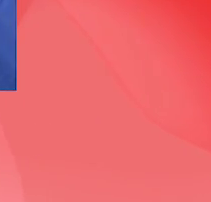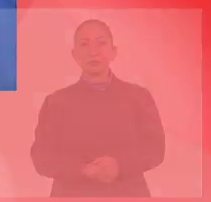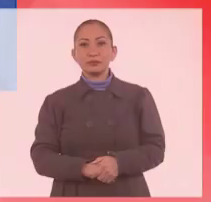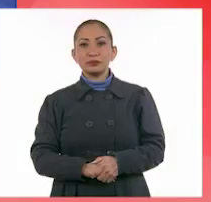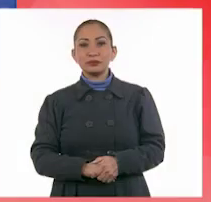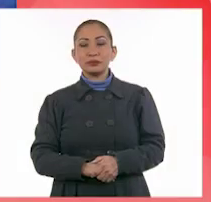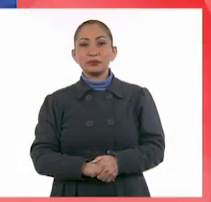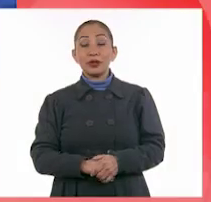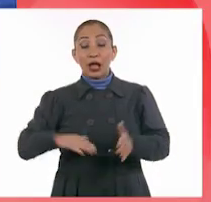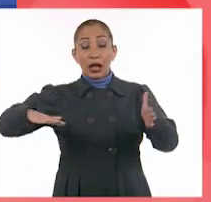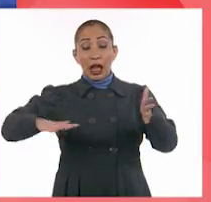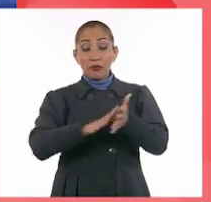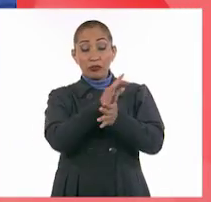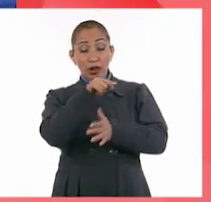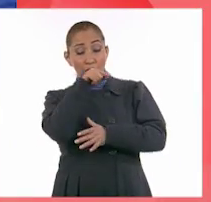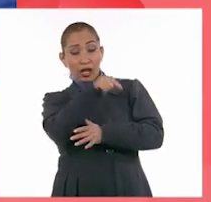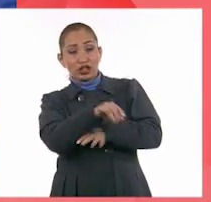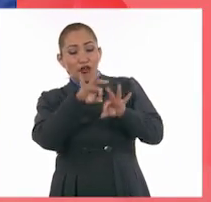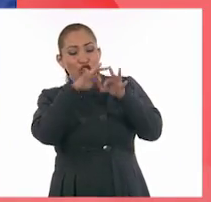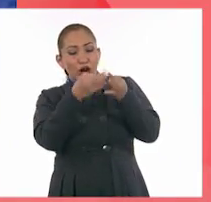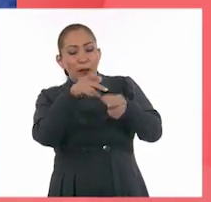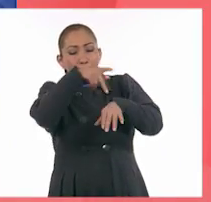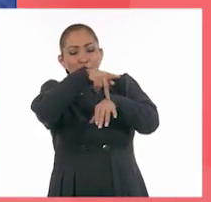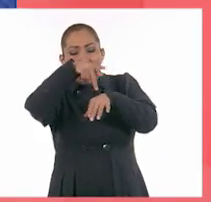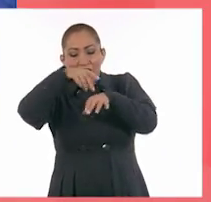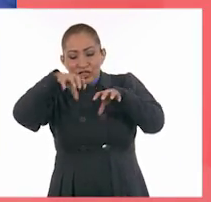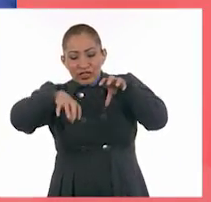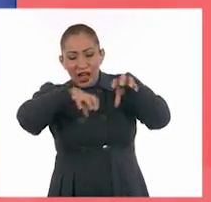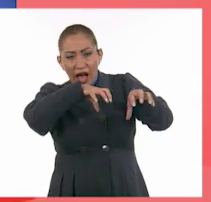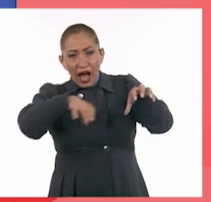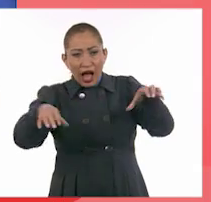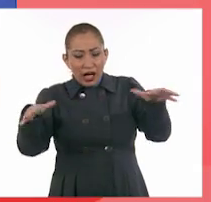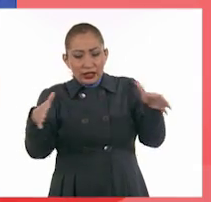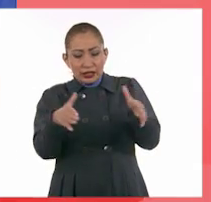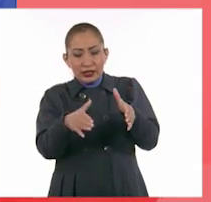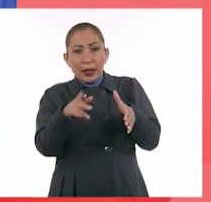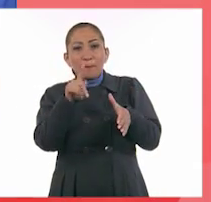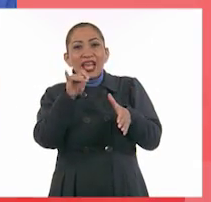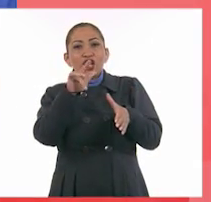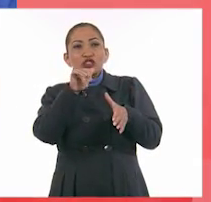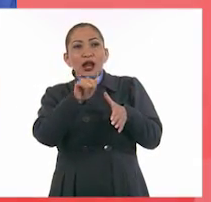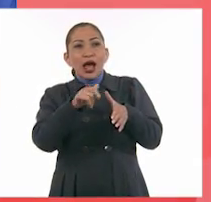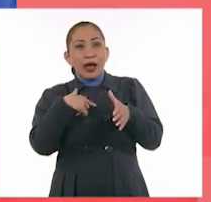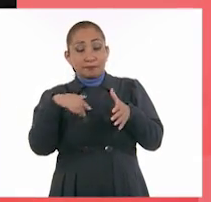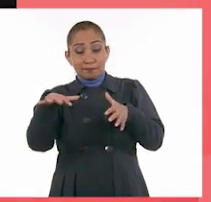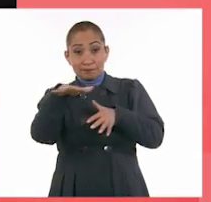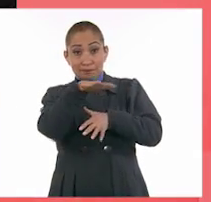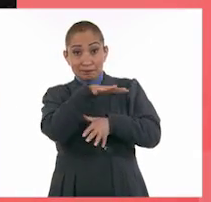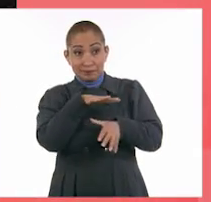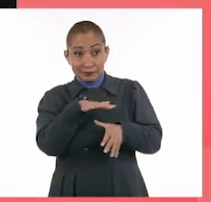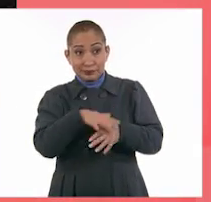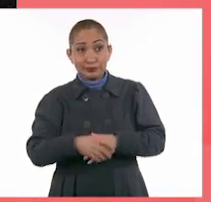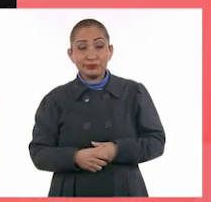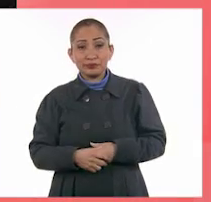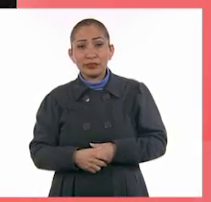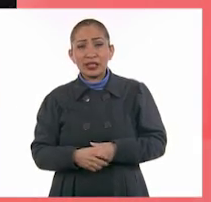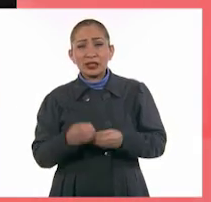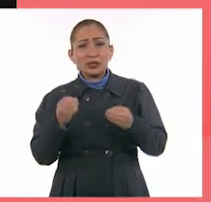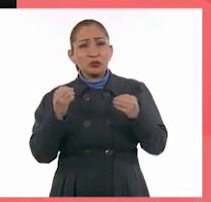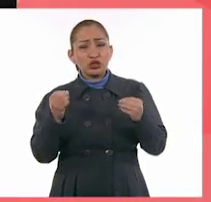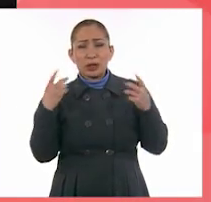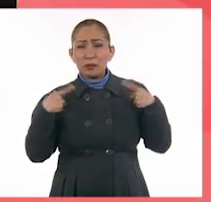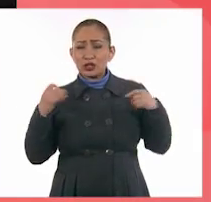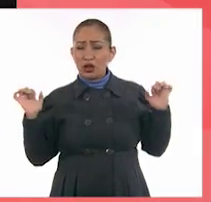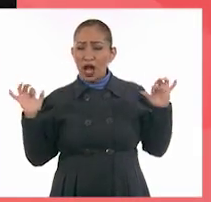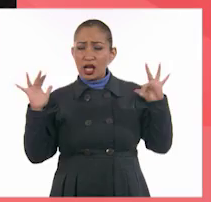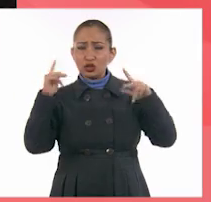La Bufadora es una singular formación rocosa ubicada en la pequeña península Punta Banda. Cientos de